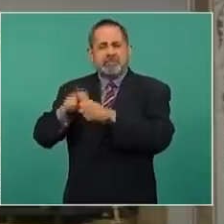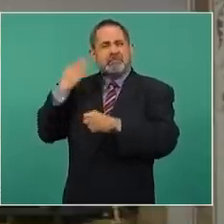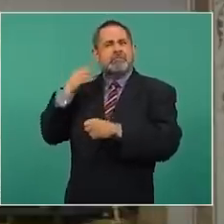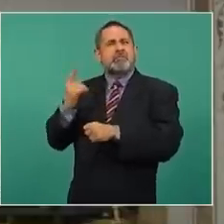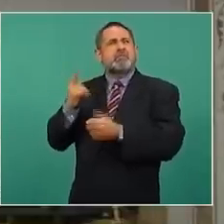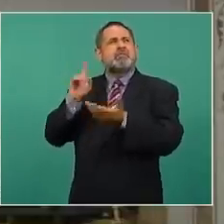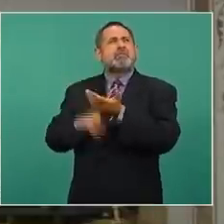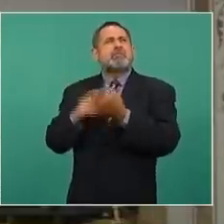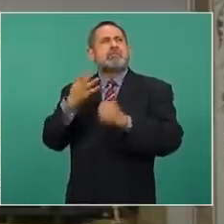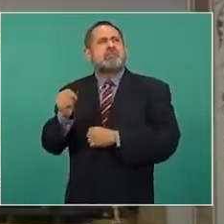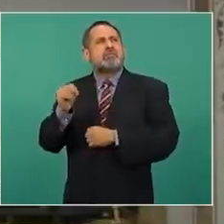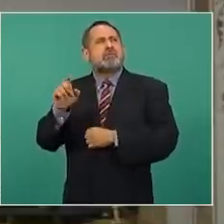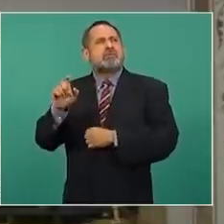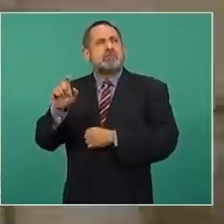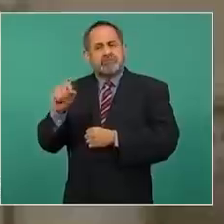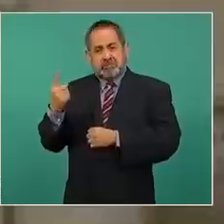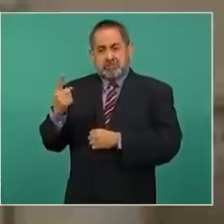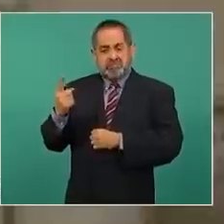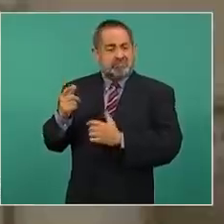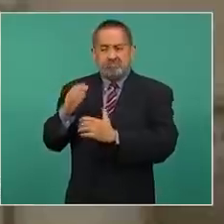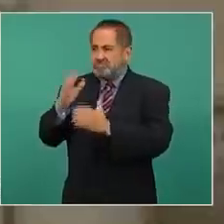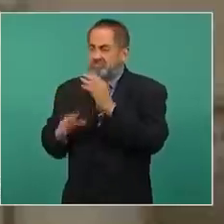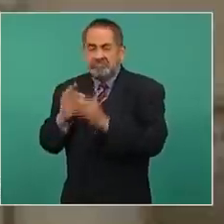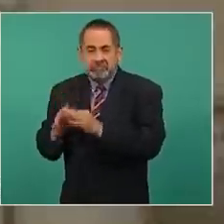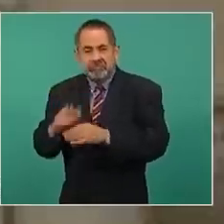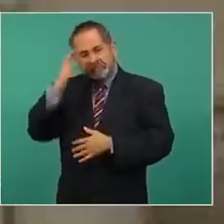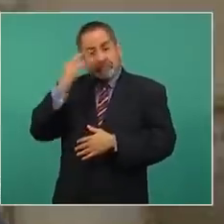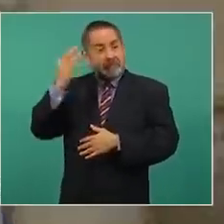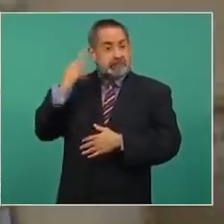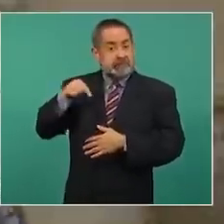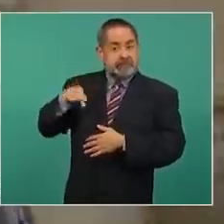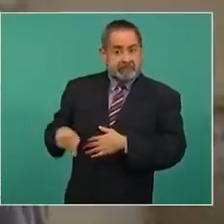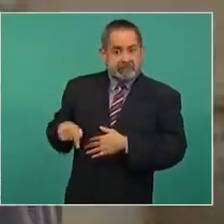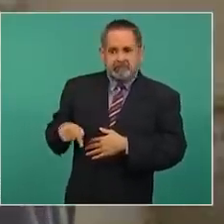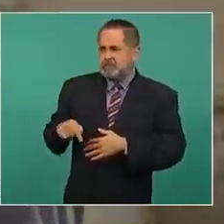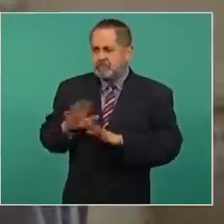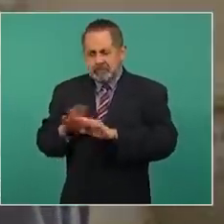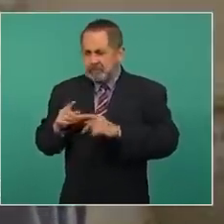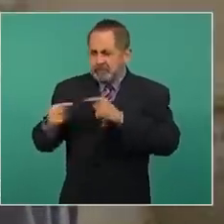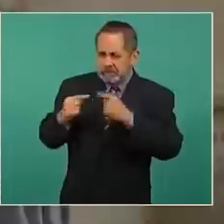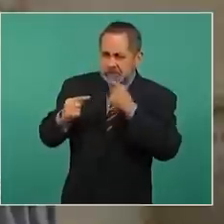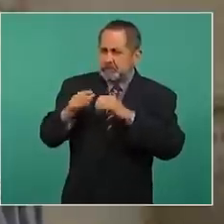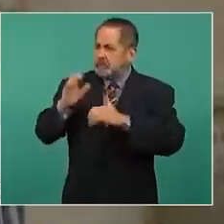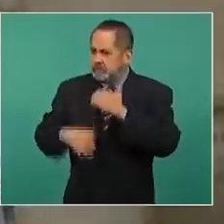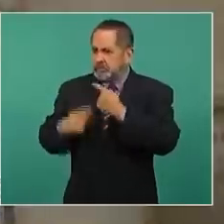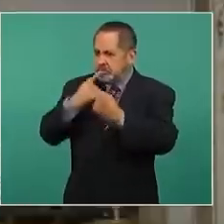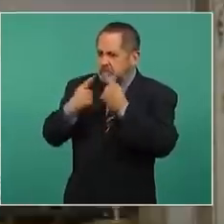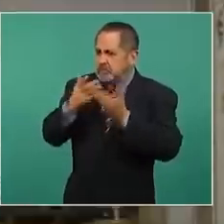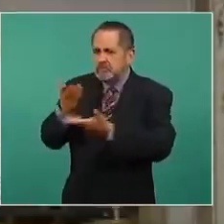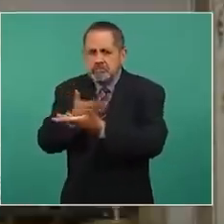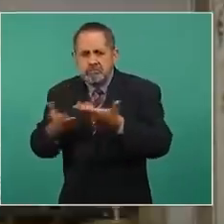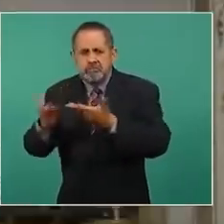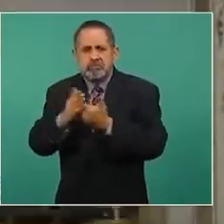de 1921 que propició las condiciones de diálogo y la firma del acuerdo